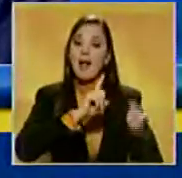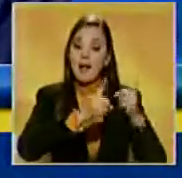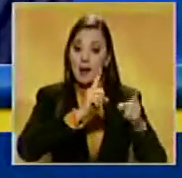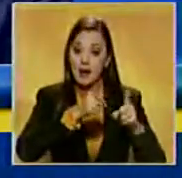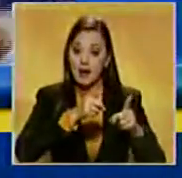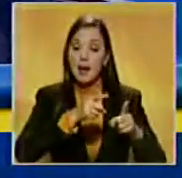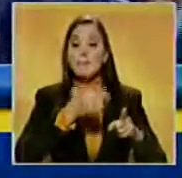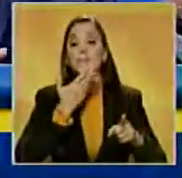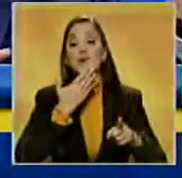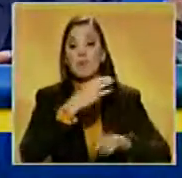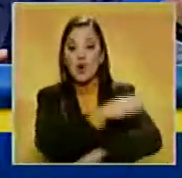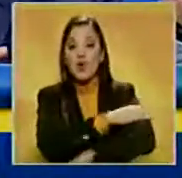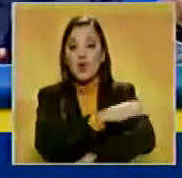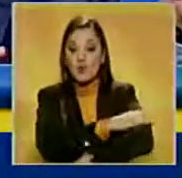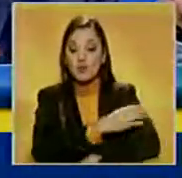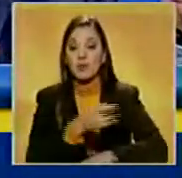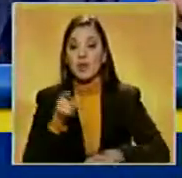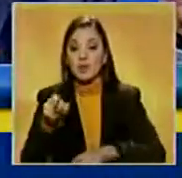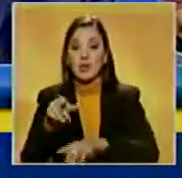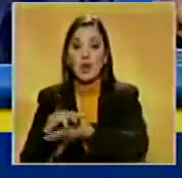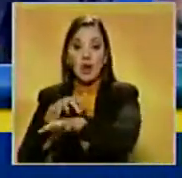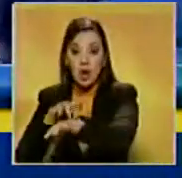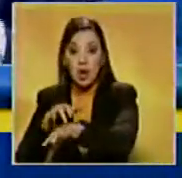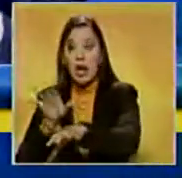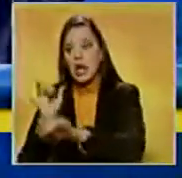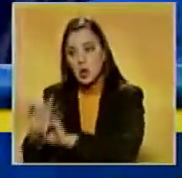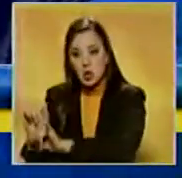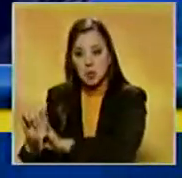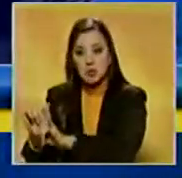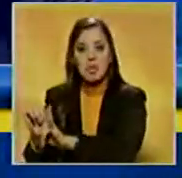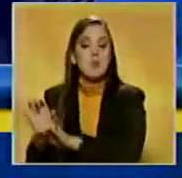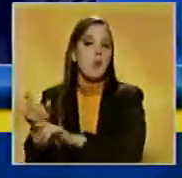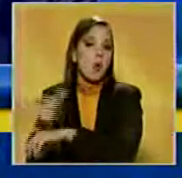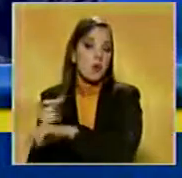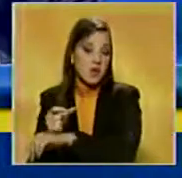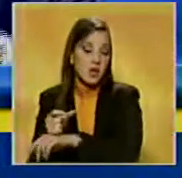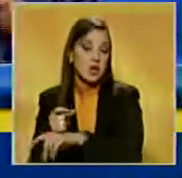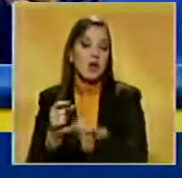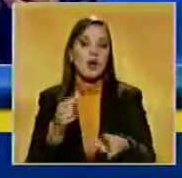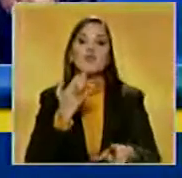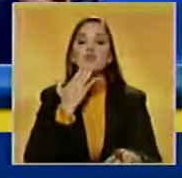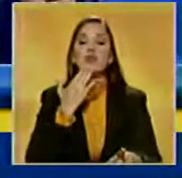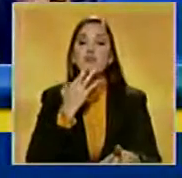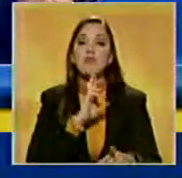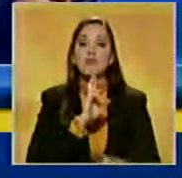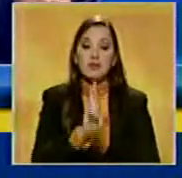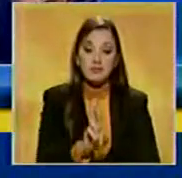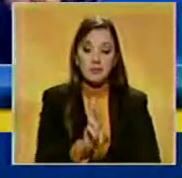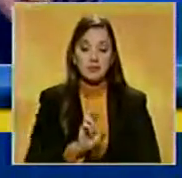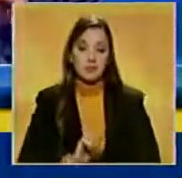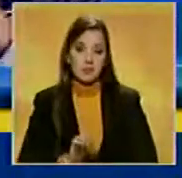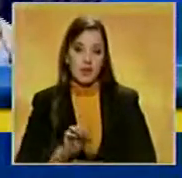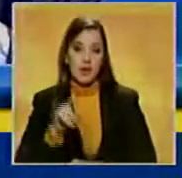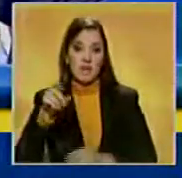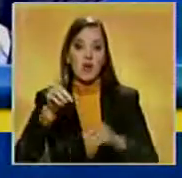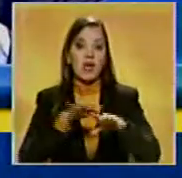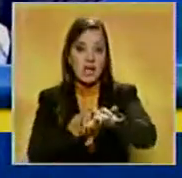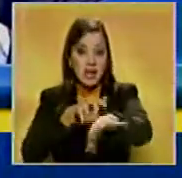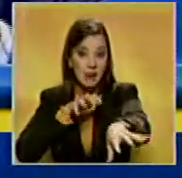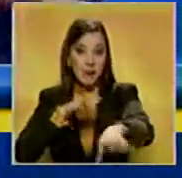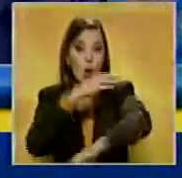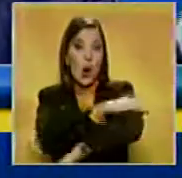en el parlamento el gobierno seguirá siendo gobierno cuando den los resultados y digan que la alternativa democrática tiene